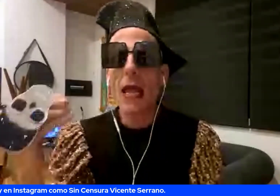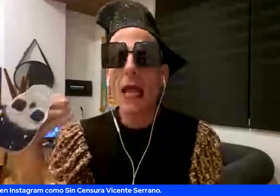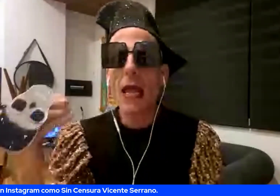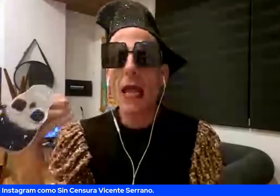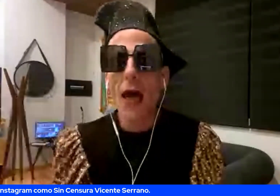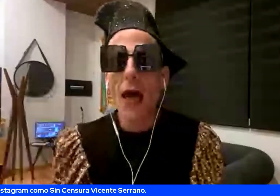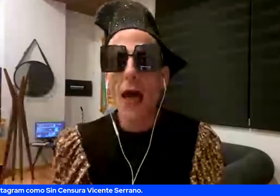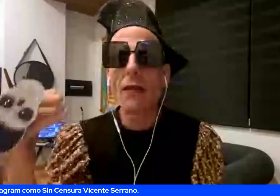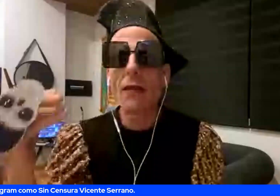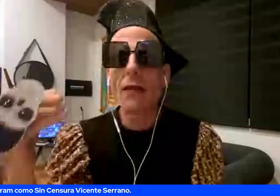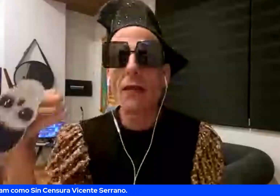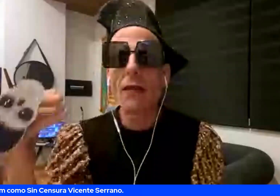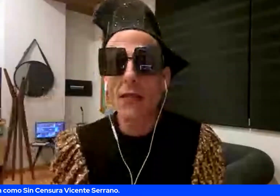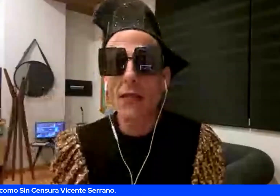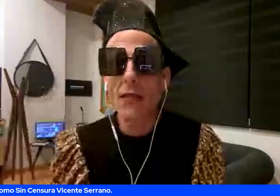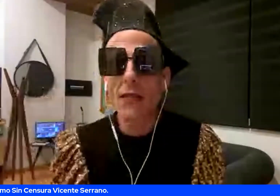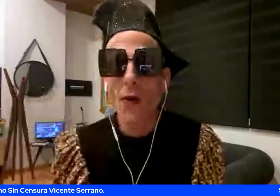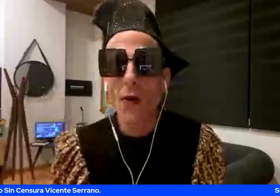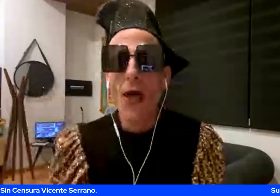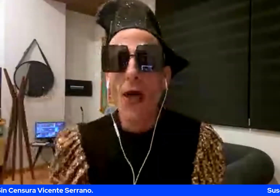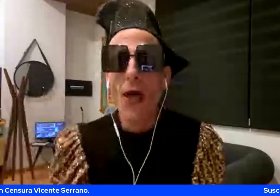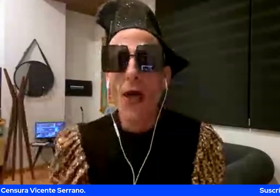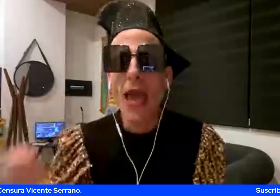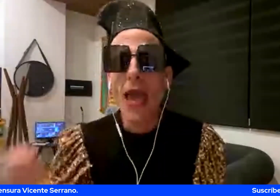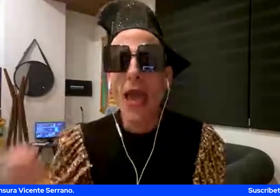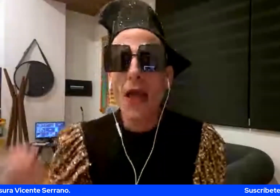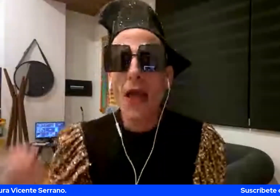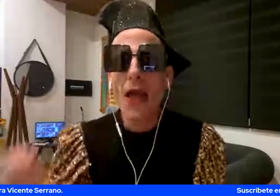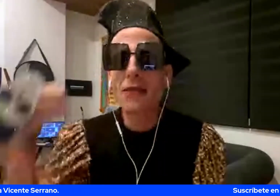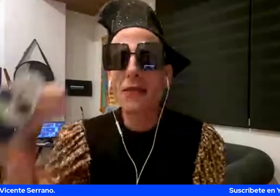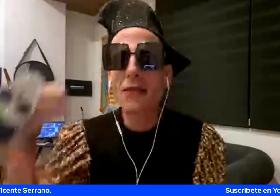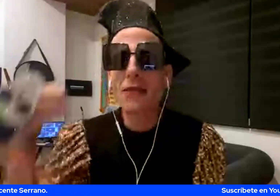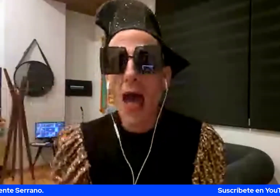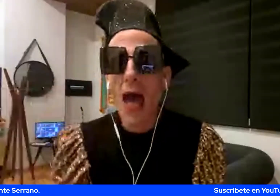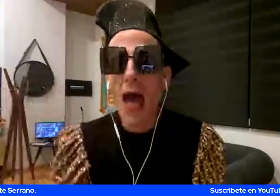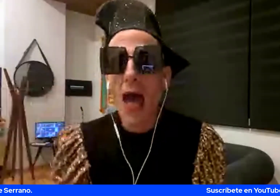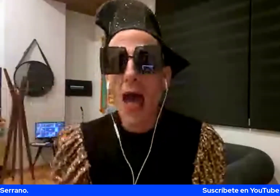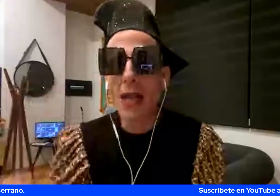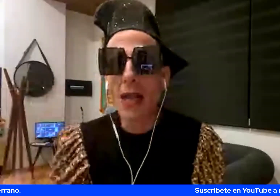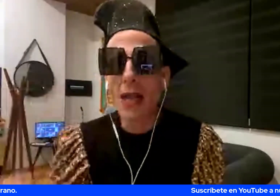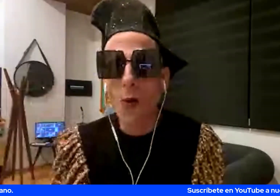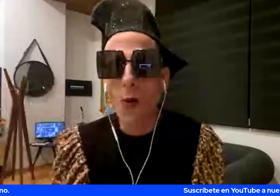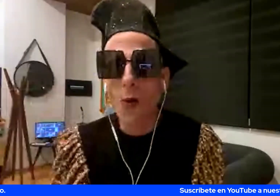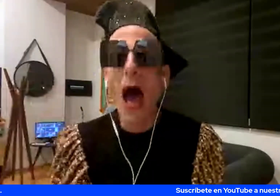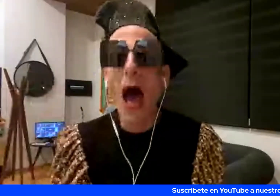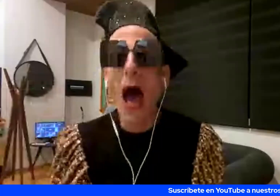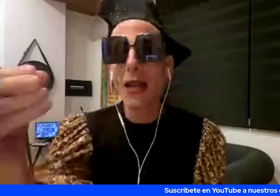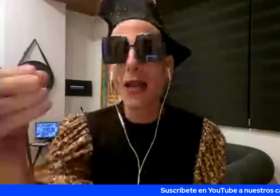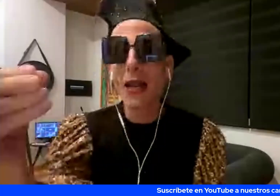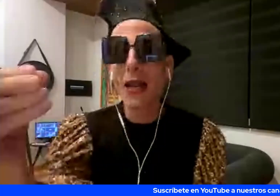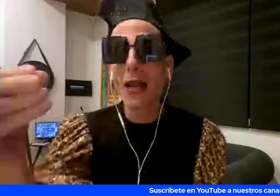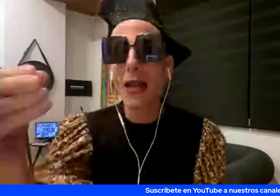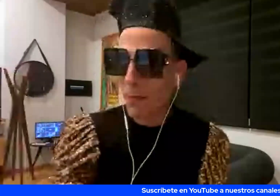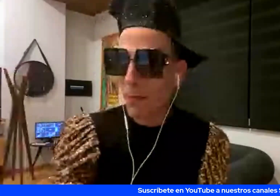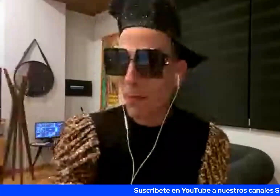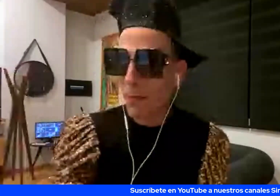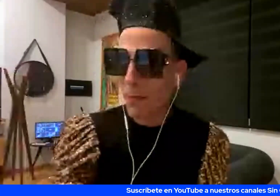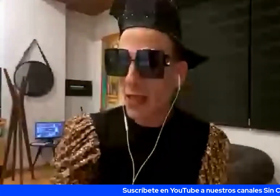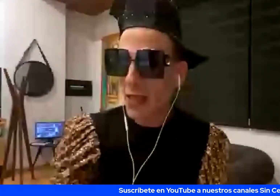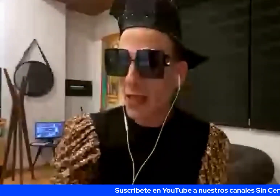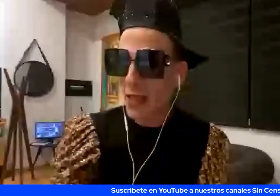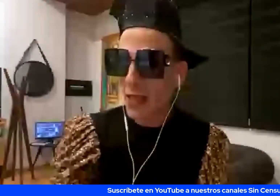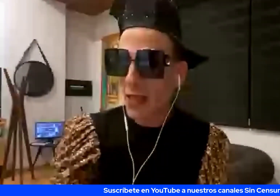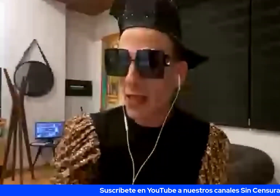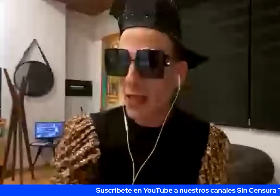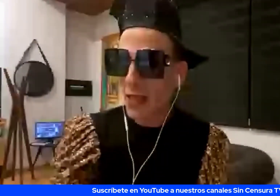¿Qué les da a entender eso? ¿Qué les da a saber eso? Ahora les pongo otro ejemplito